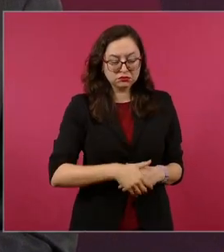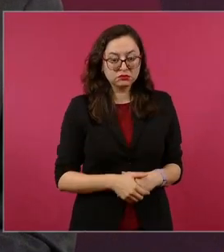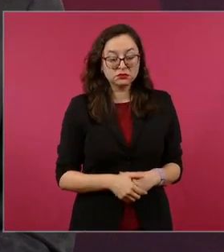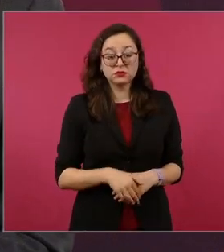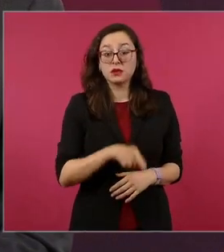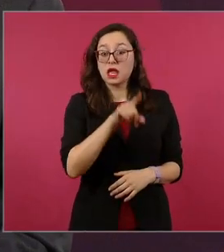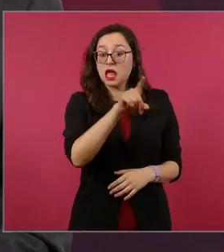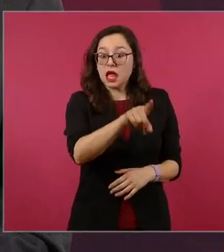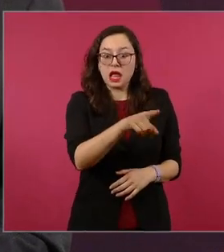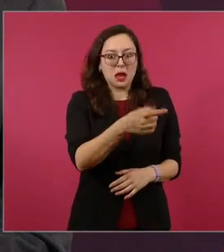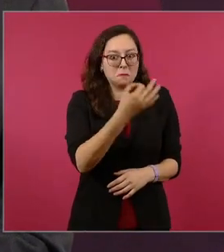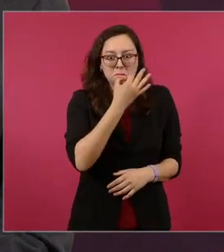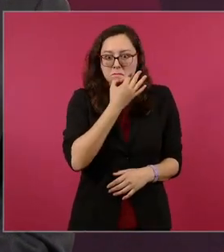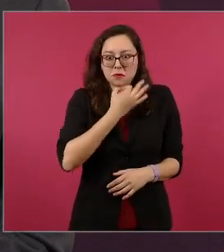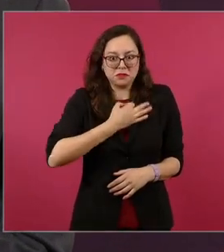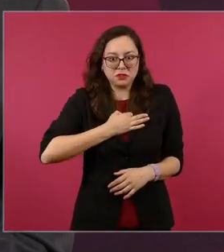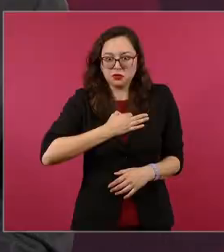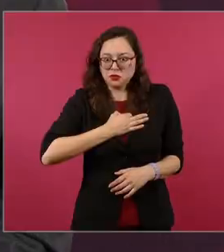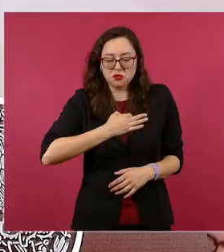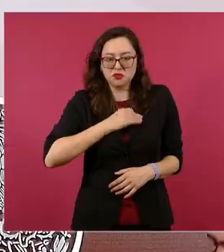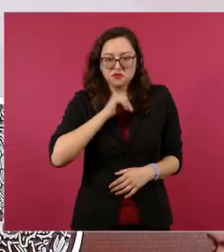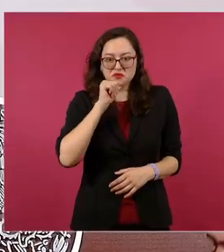y al que le tengo mucha confianza,